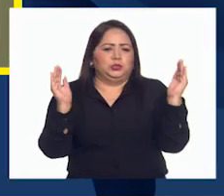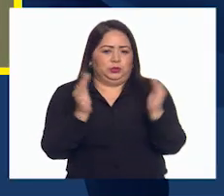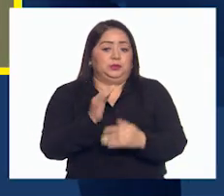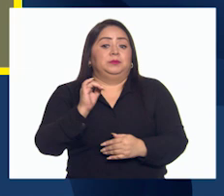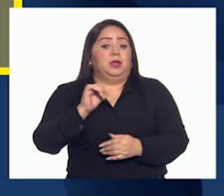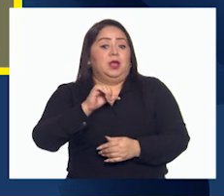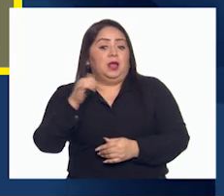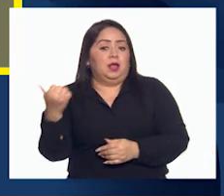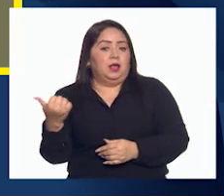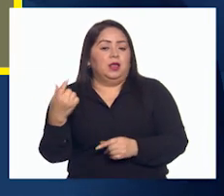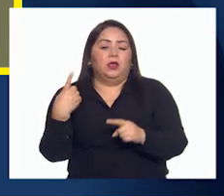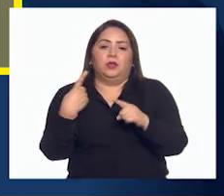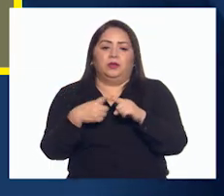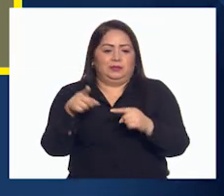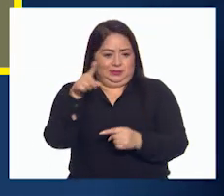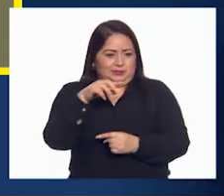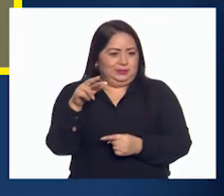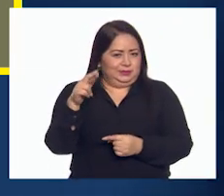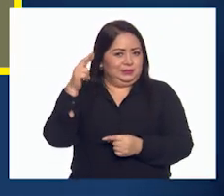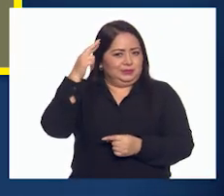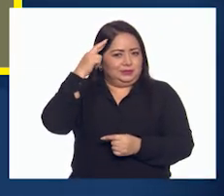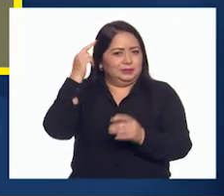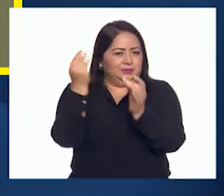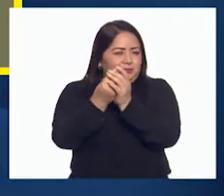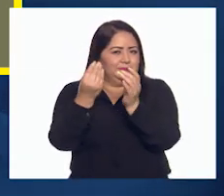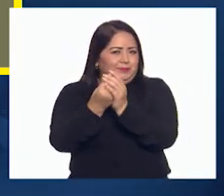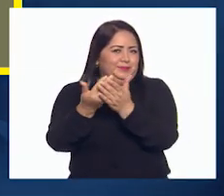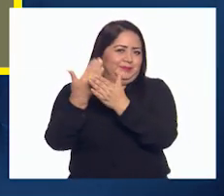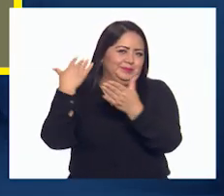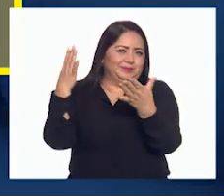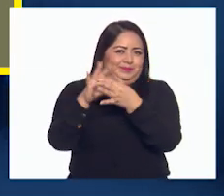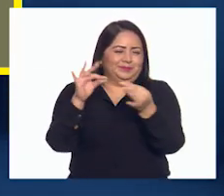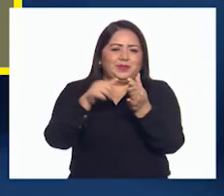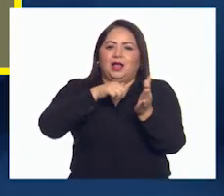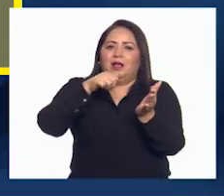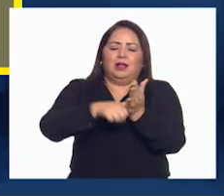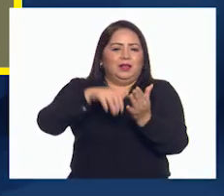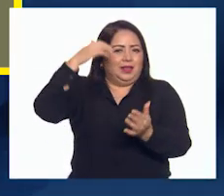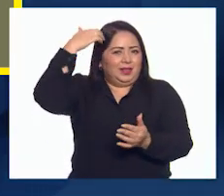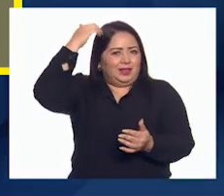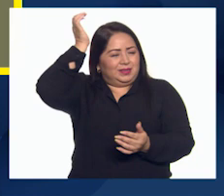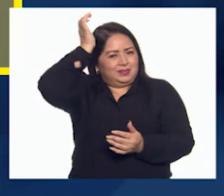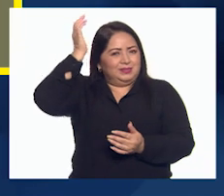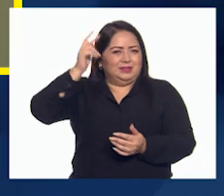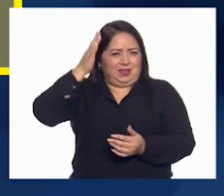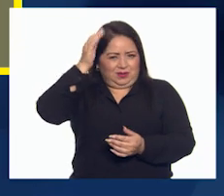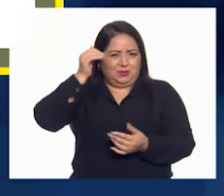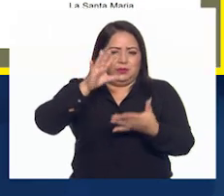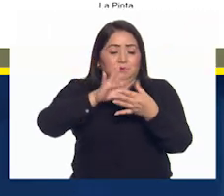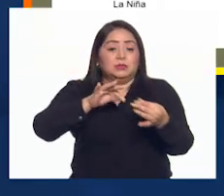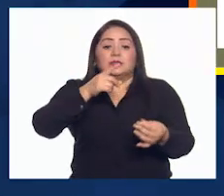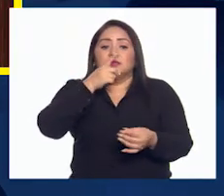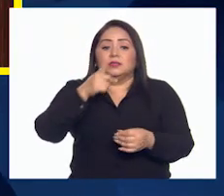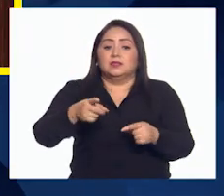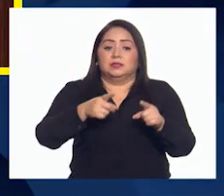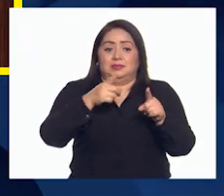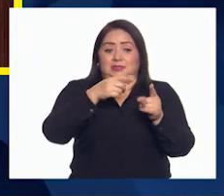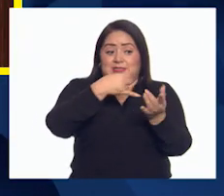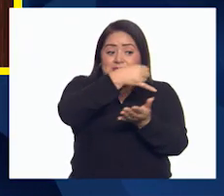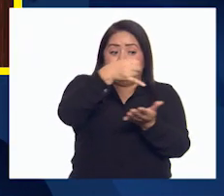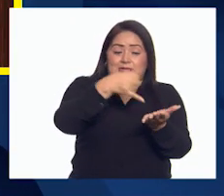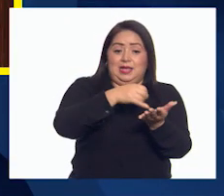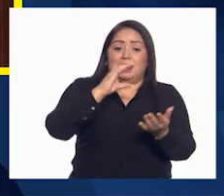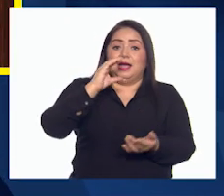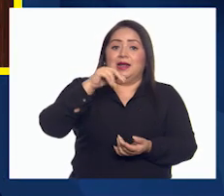Correcto. Si recuerdan, la clase pasada, al leer la carta de Cristóbal Colón, se mencionó que pasó de las Islas